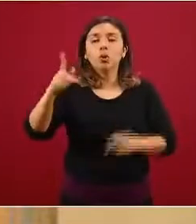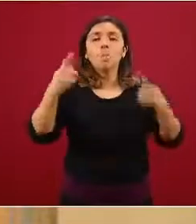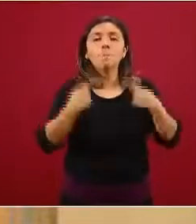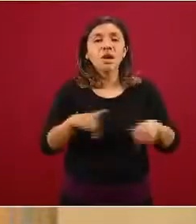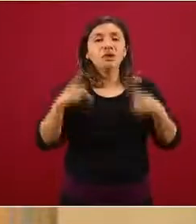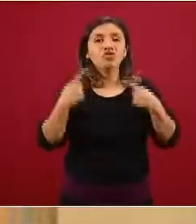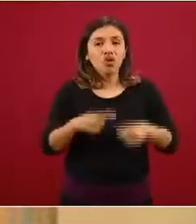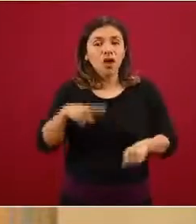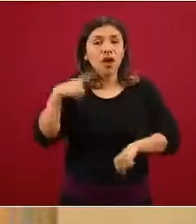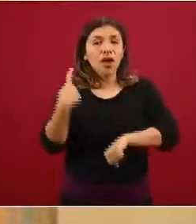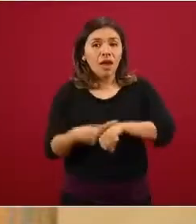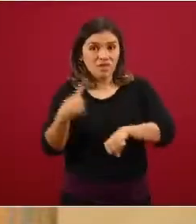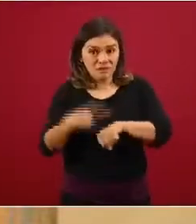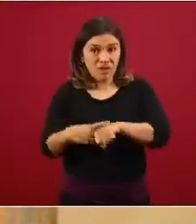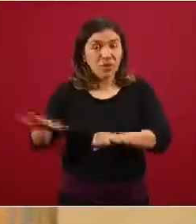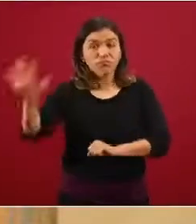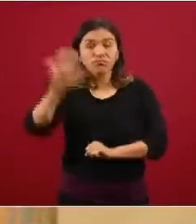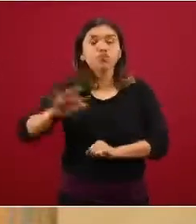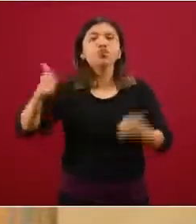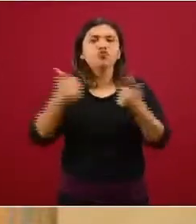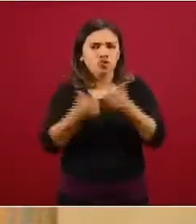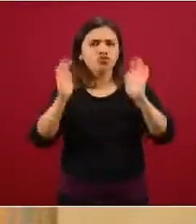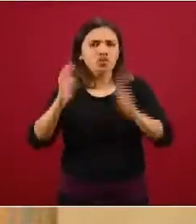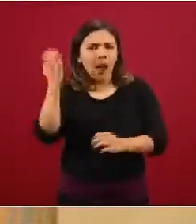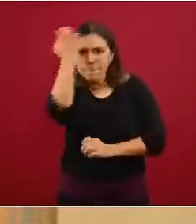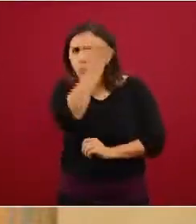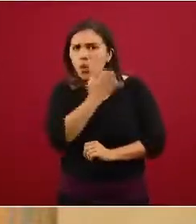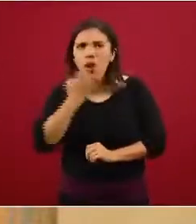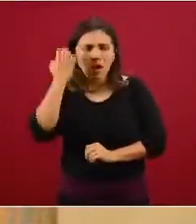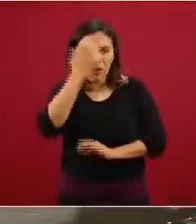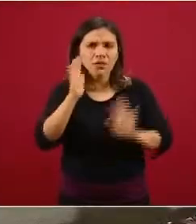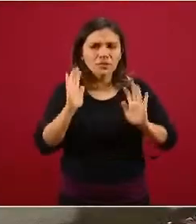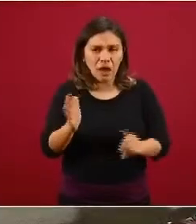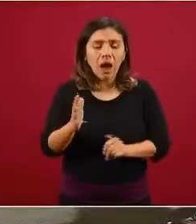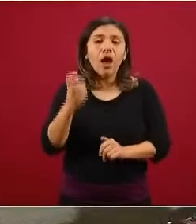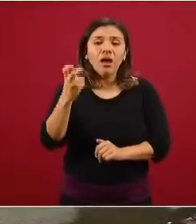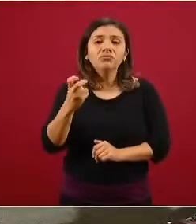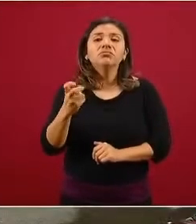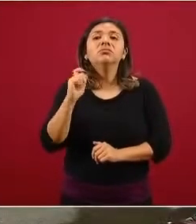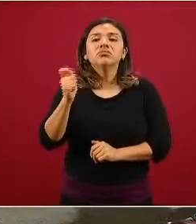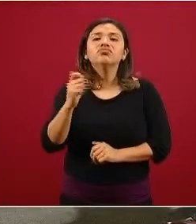23.057.288 casos a los que se le ha realizado alguna prueba y que ha